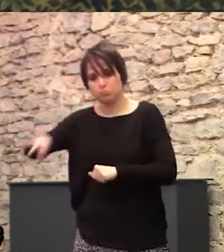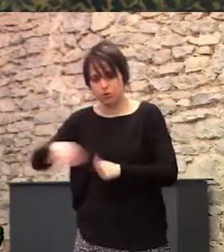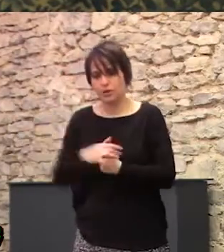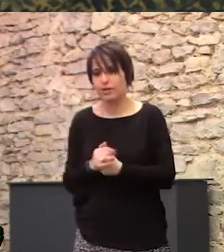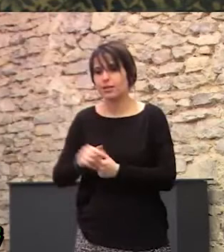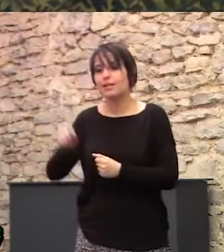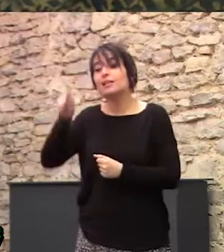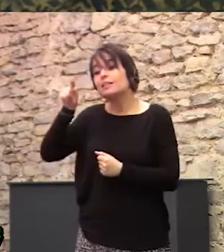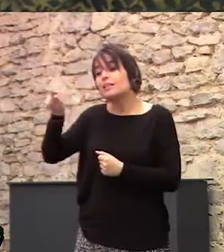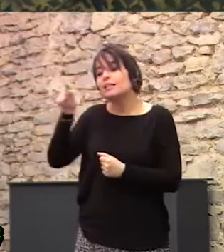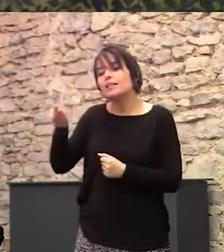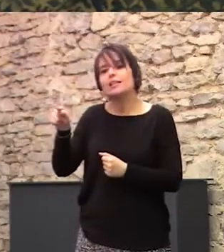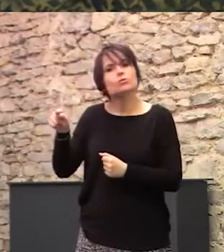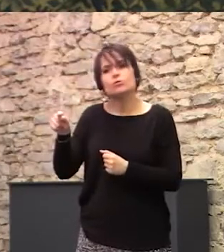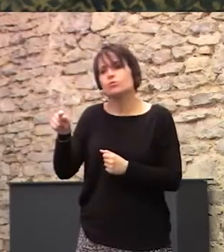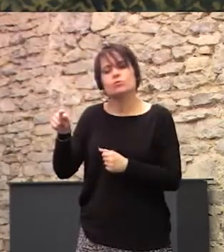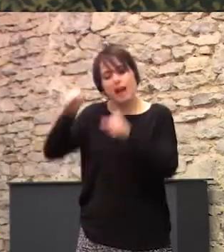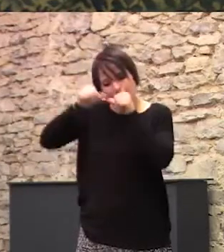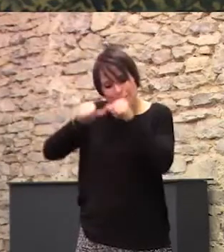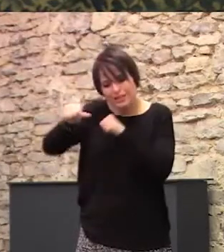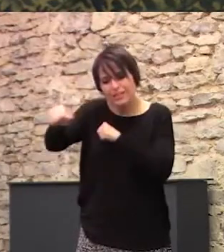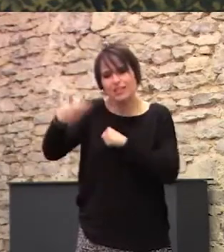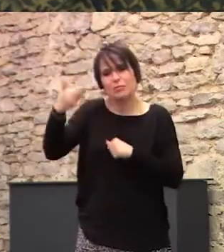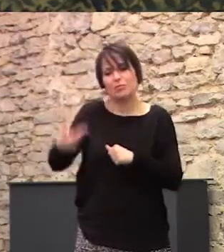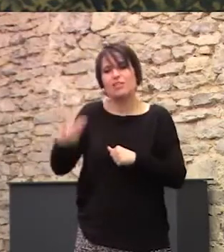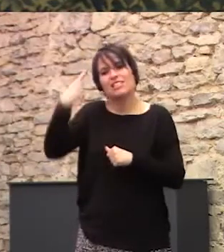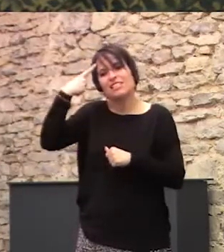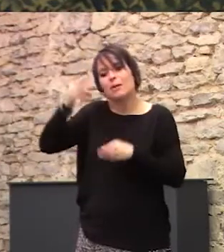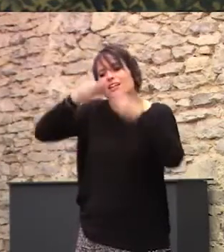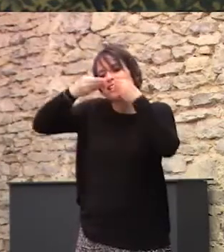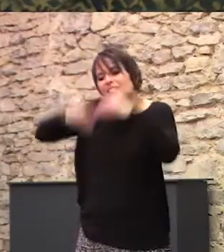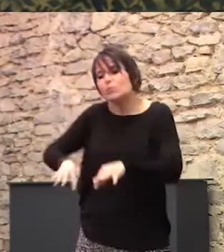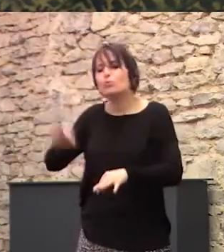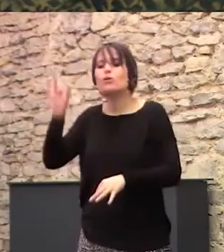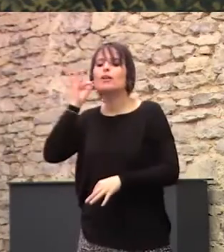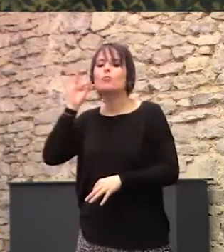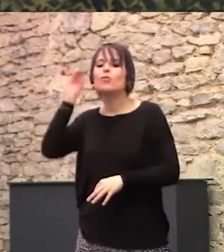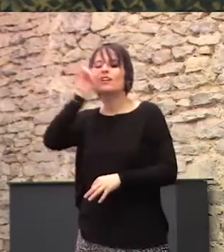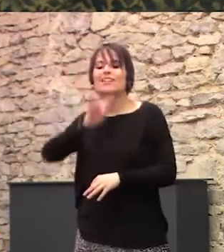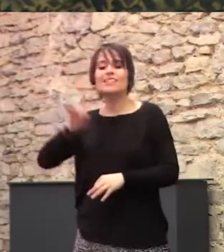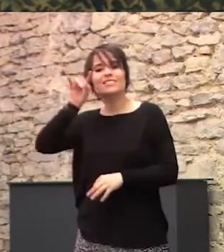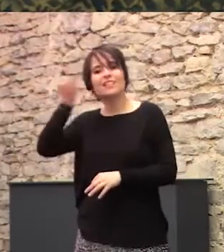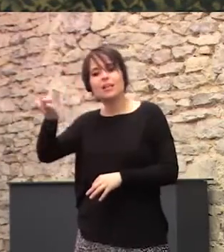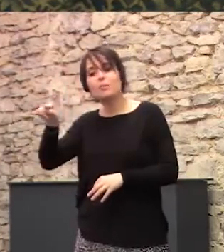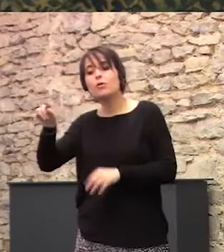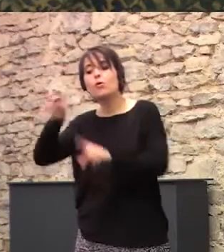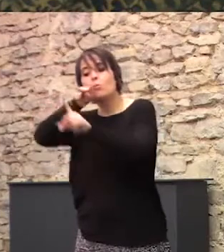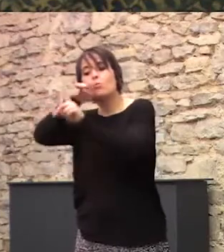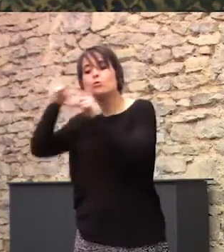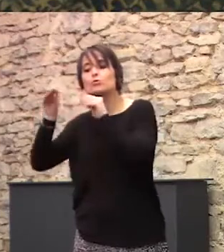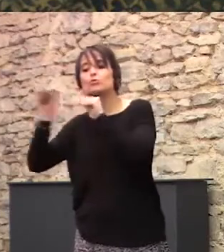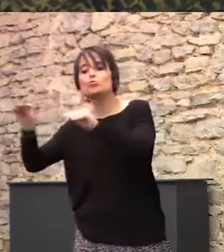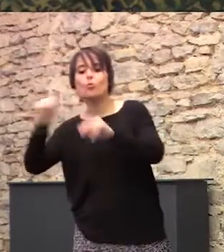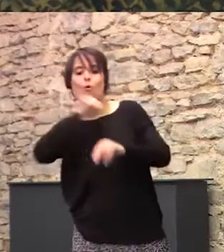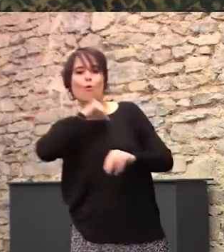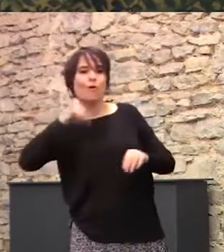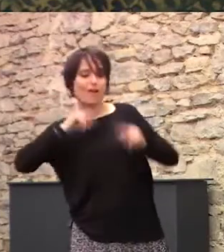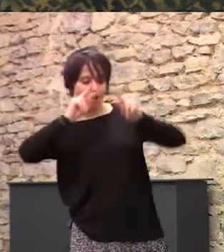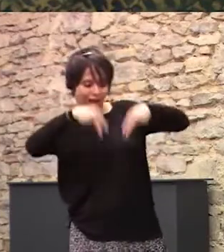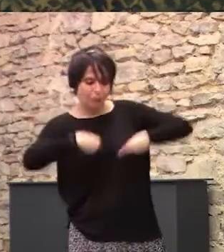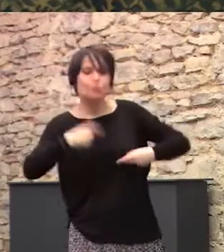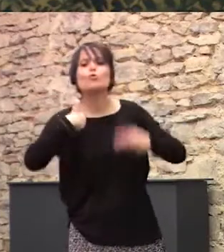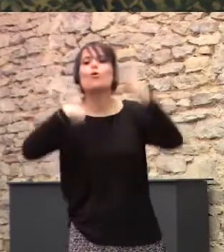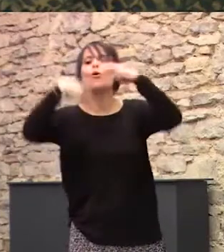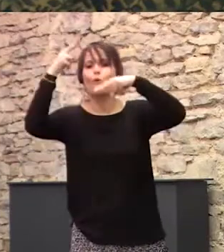era un punto fundamental, la historia de las mujeres negras desde un punto de vista autoconstruido, ellas